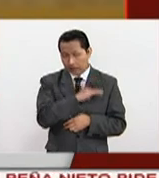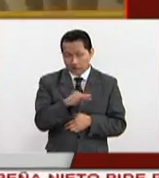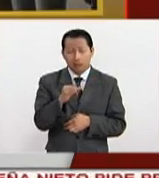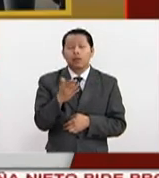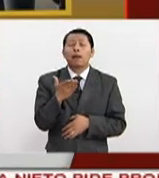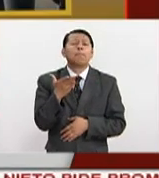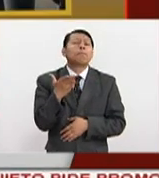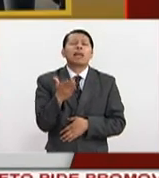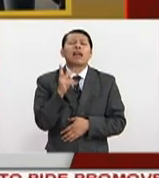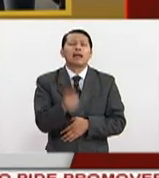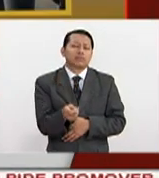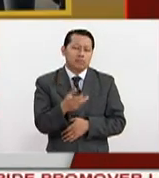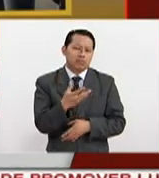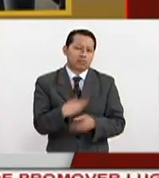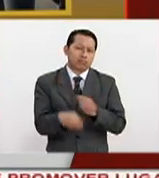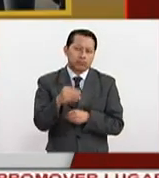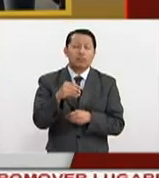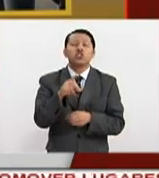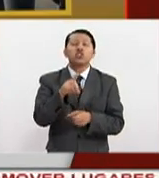son donaciones